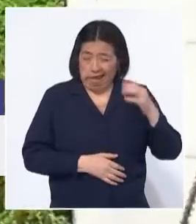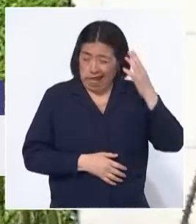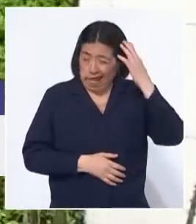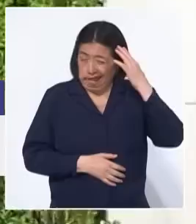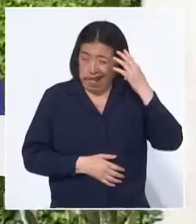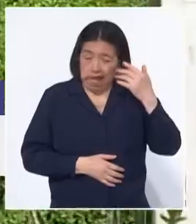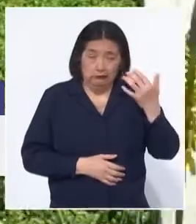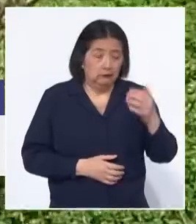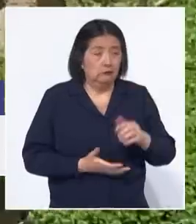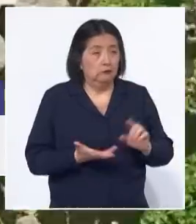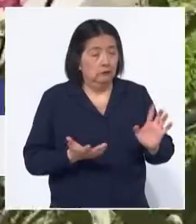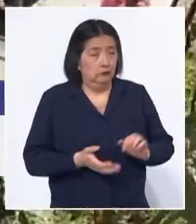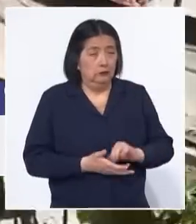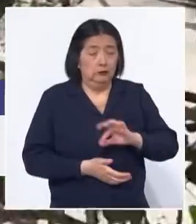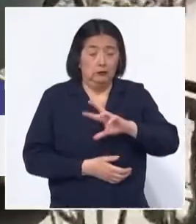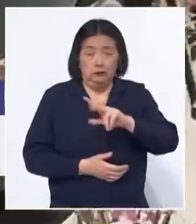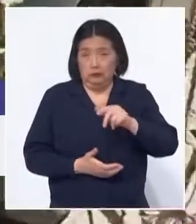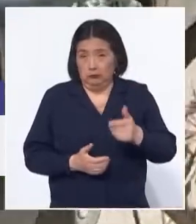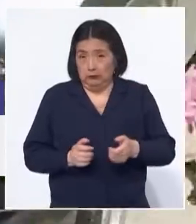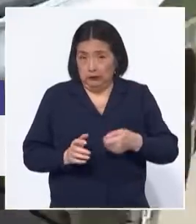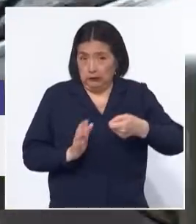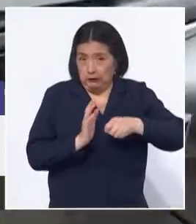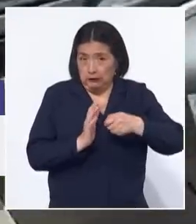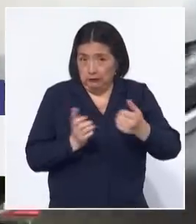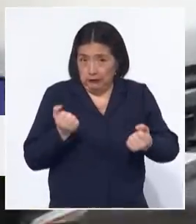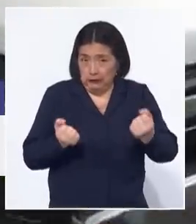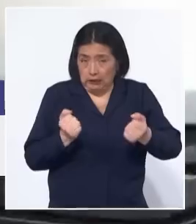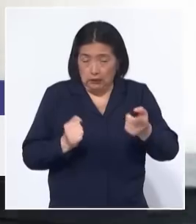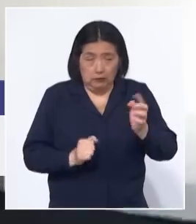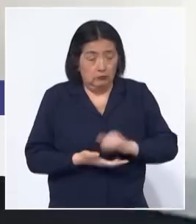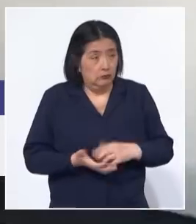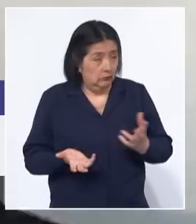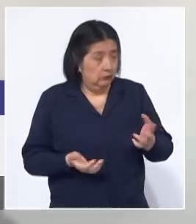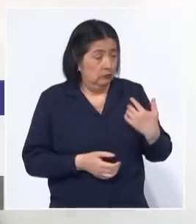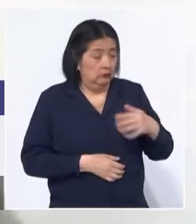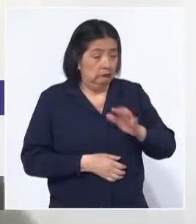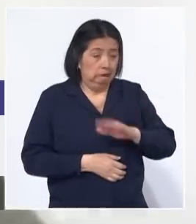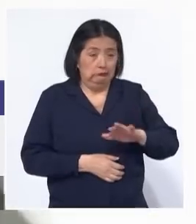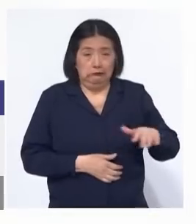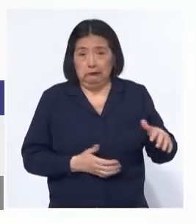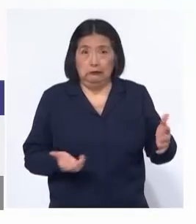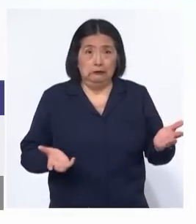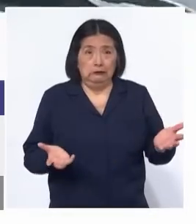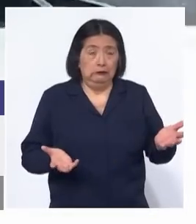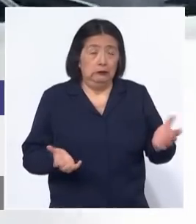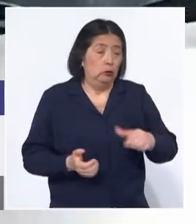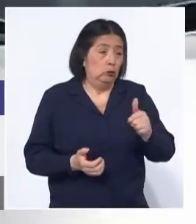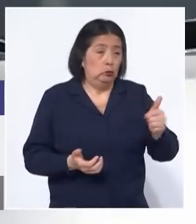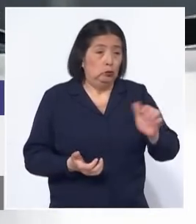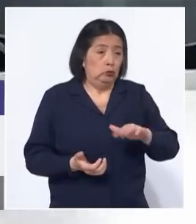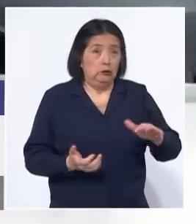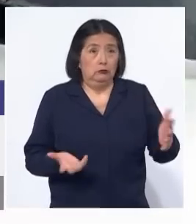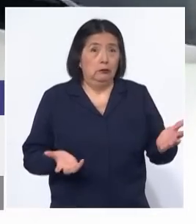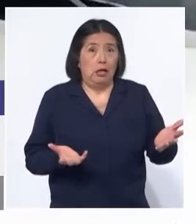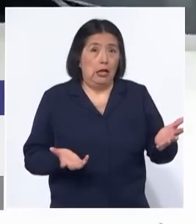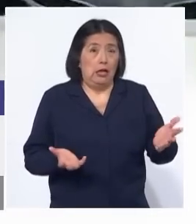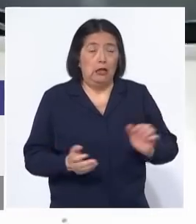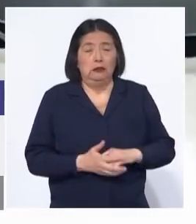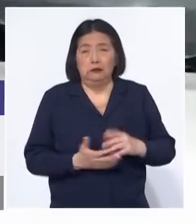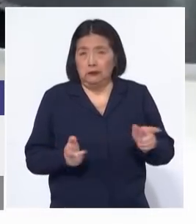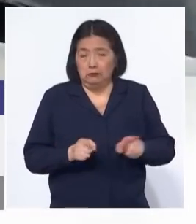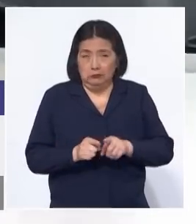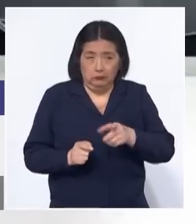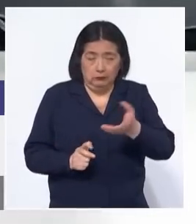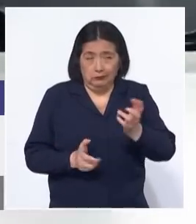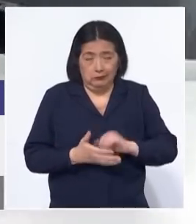también delicado, y le roban la llave del vehículo, de la minivan. Entonces los niños quedan también, digamos, se quedan allí retenidos